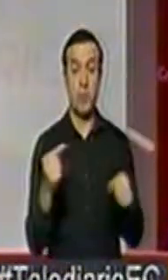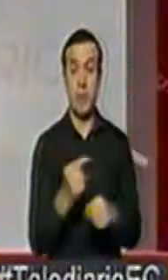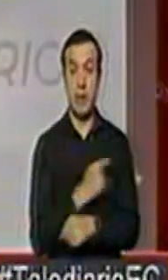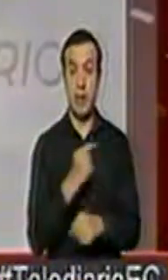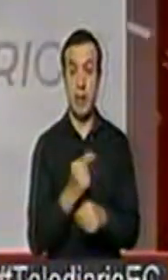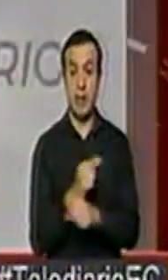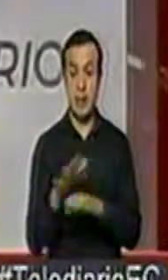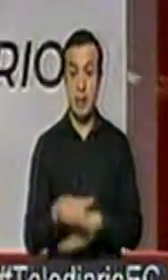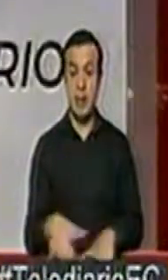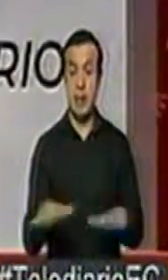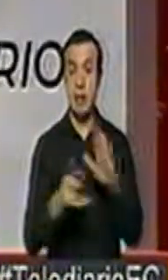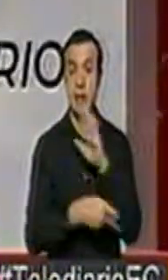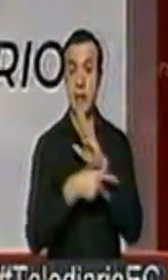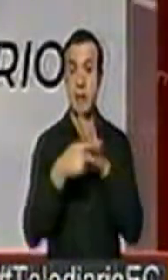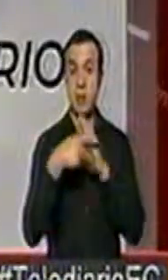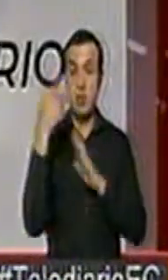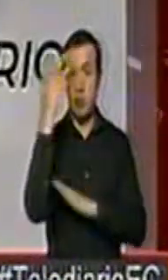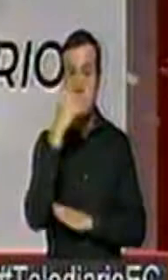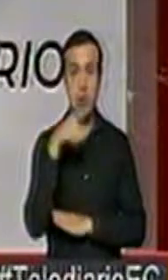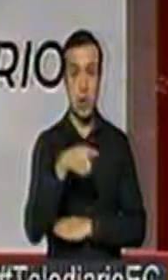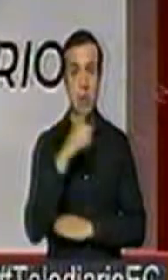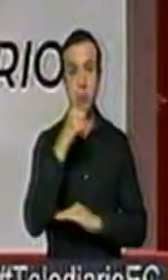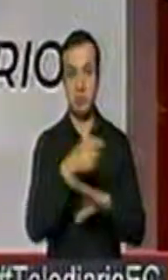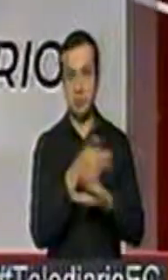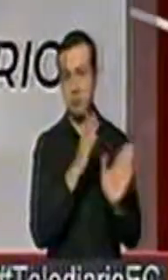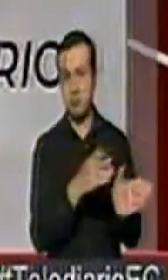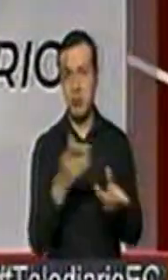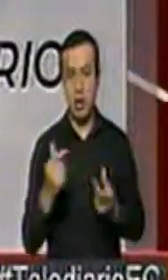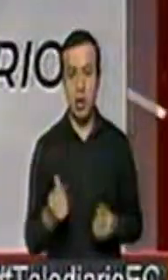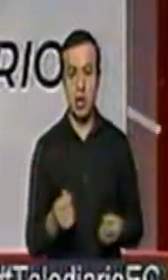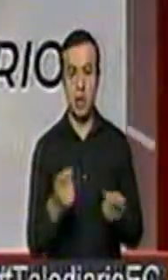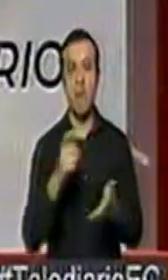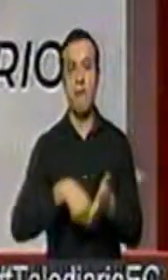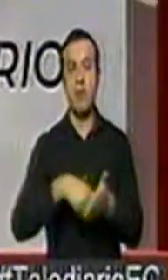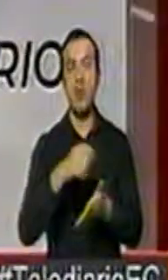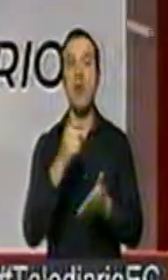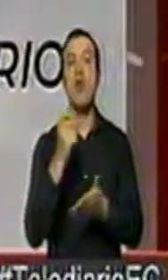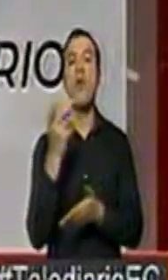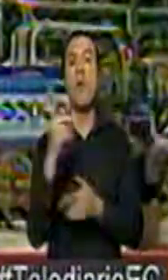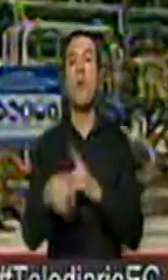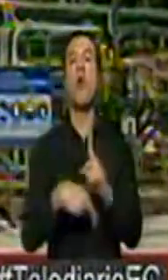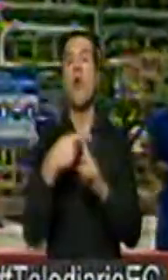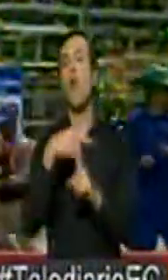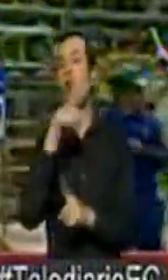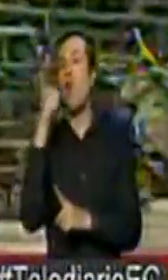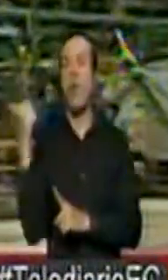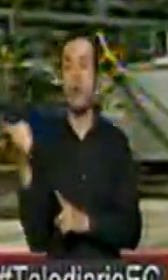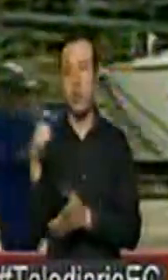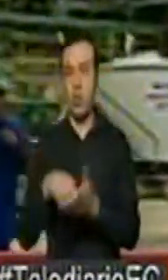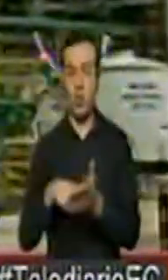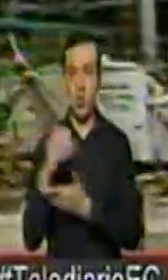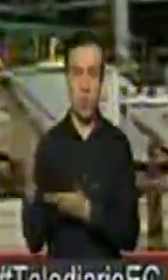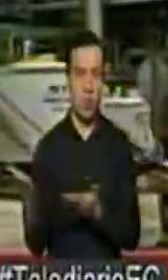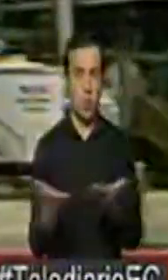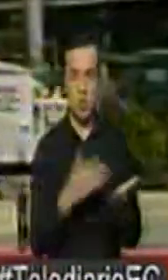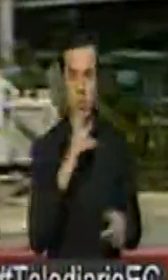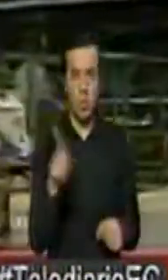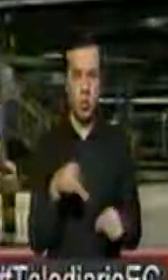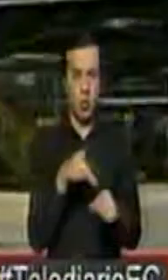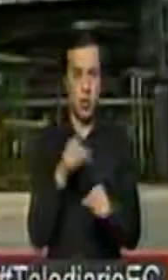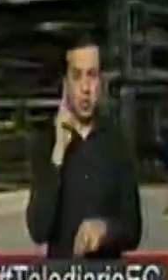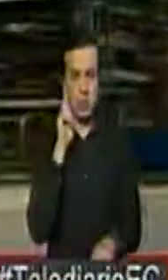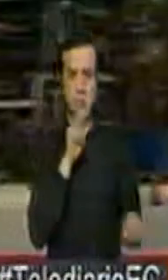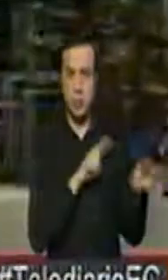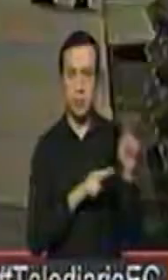en la refinería Esmeraldas, él fue el ordenador de gastos y quien firmó un contrato complementario, el mismo que según una pericia realizada